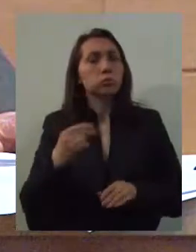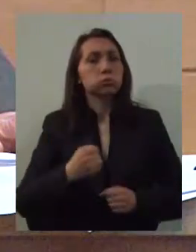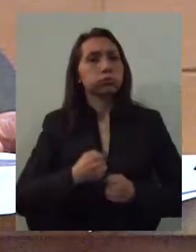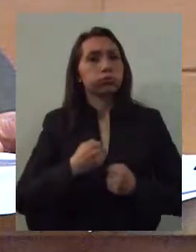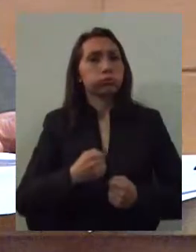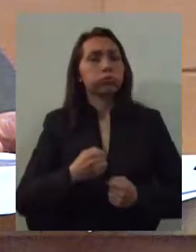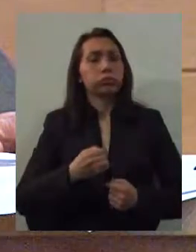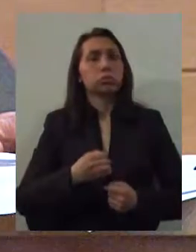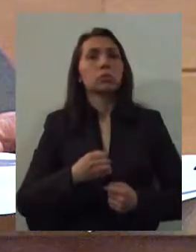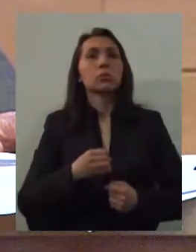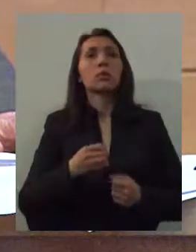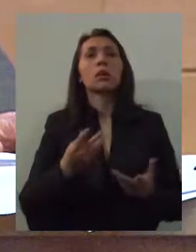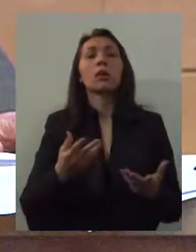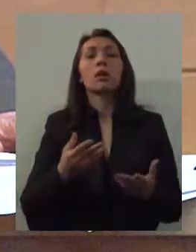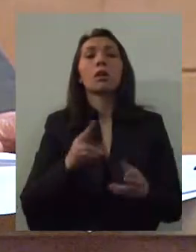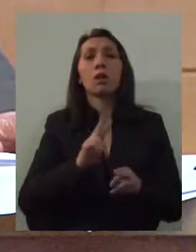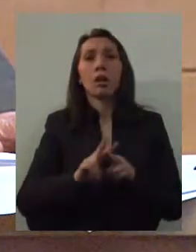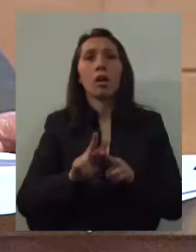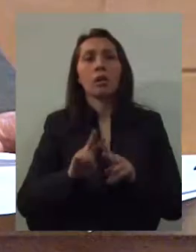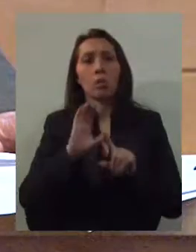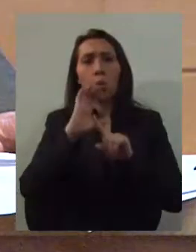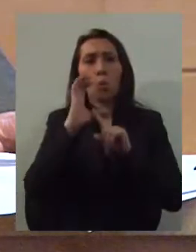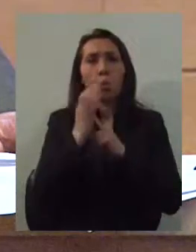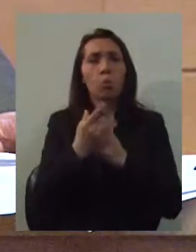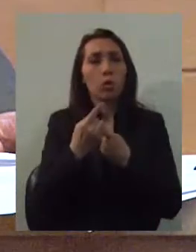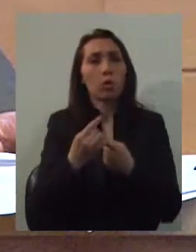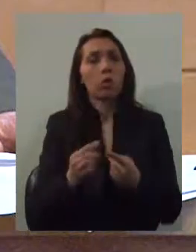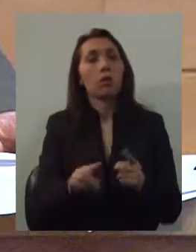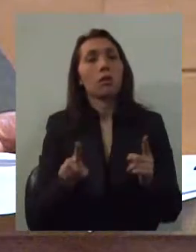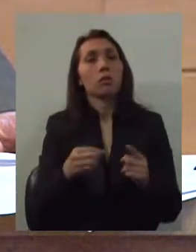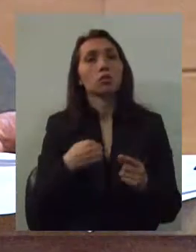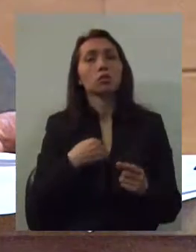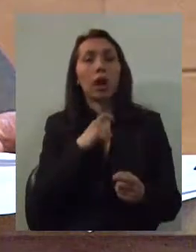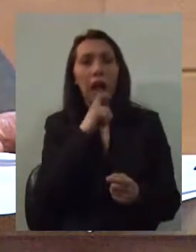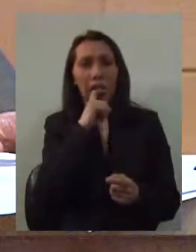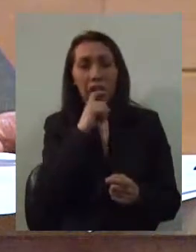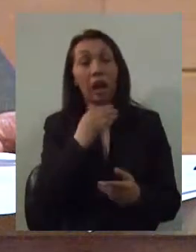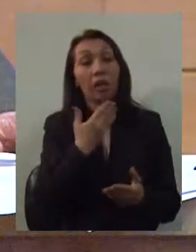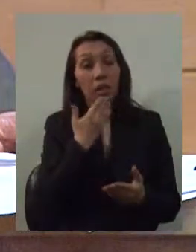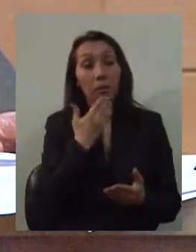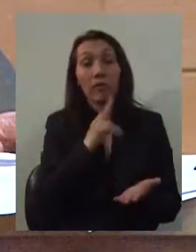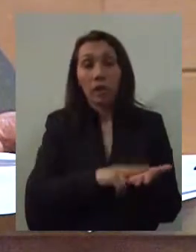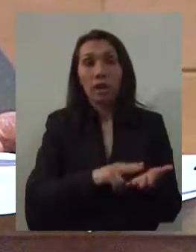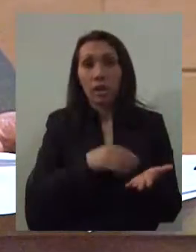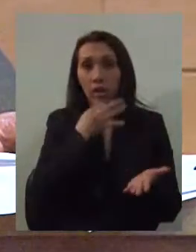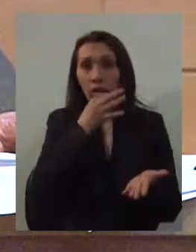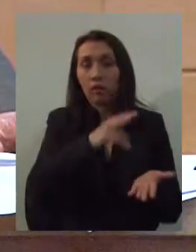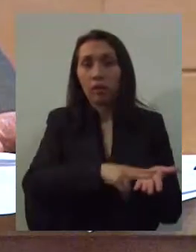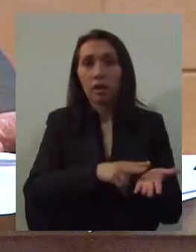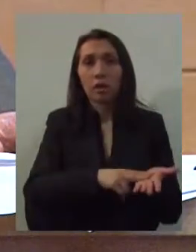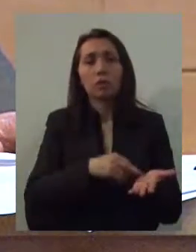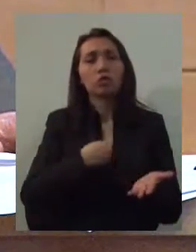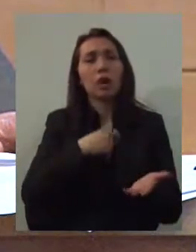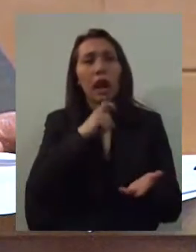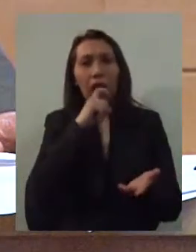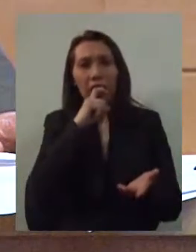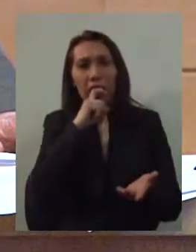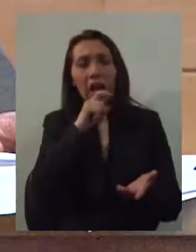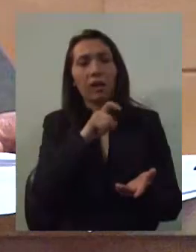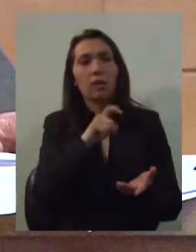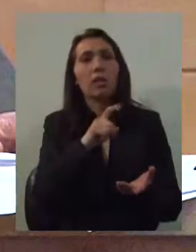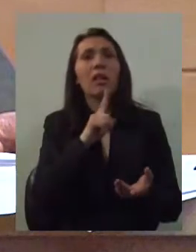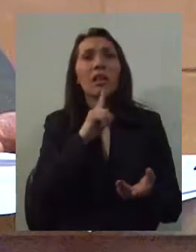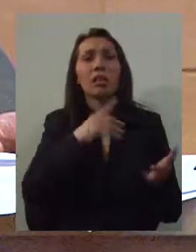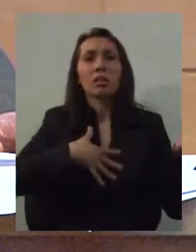temperamento, de su acervo cultural. Y les envidio, y créanme, lo digo sinceramente, les envidio tener el